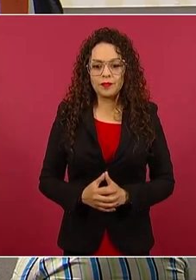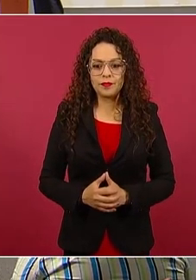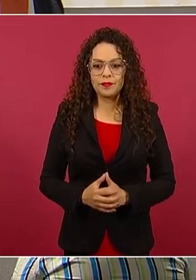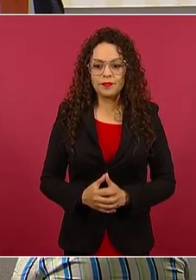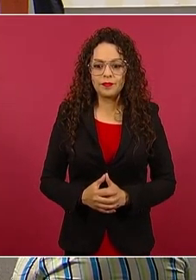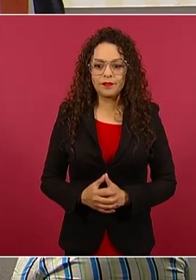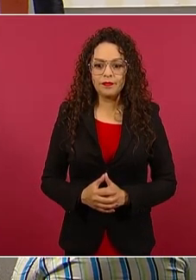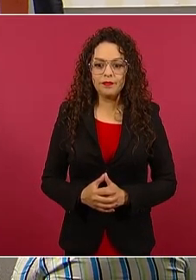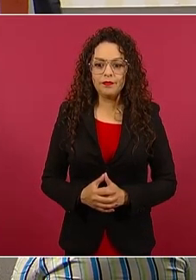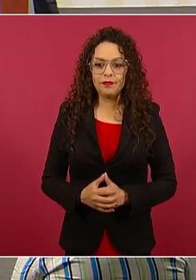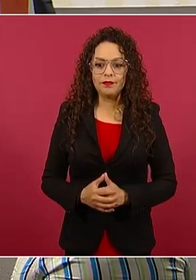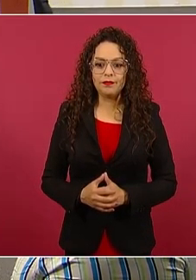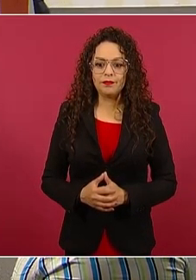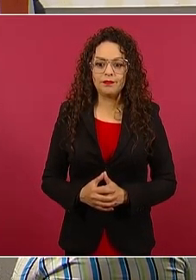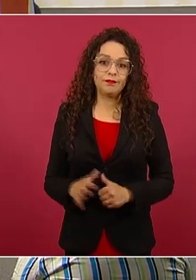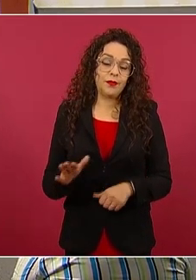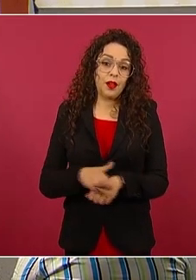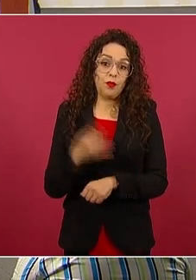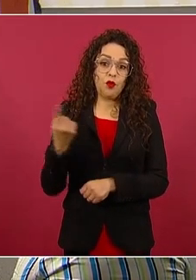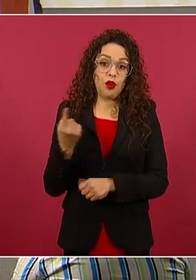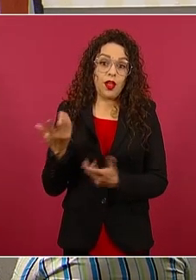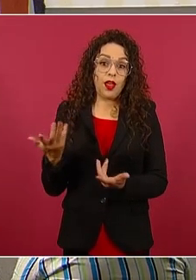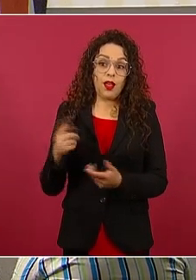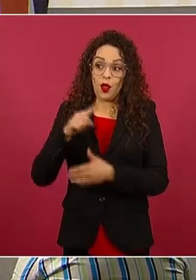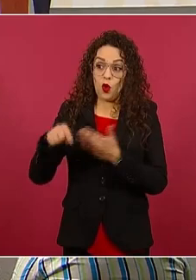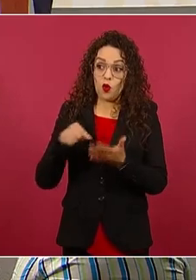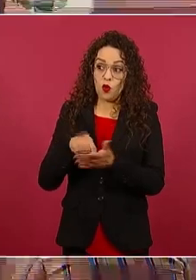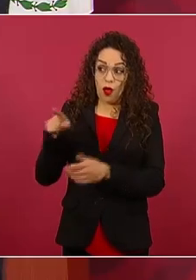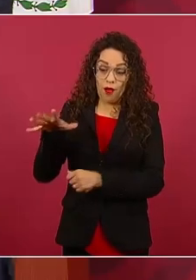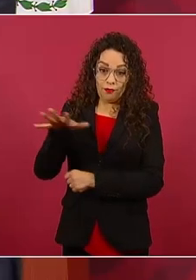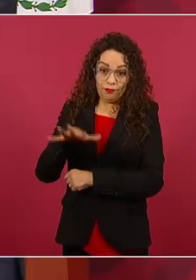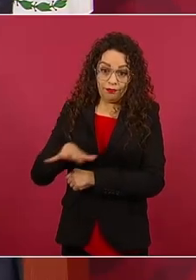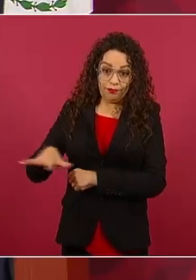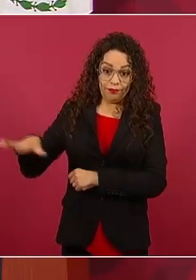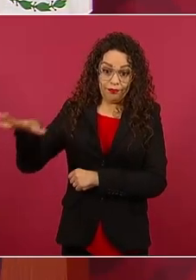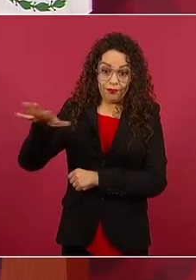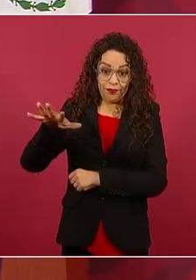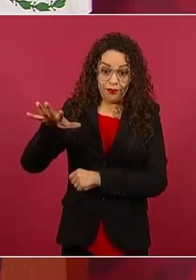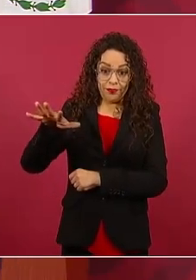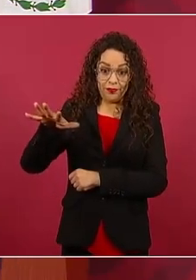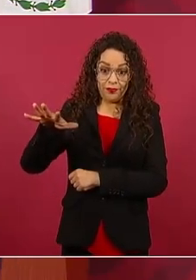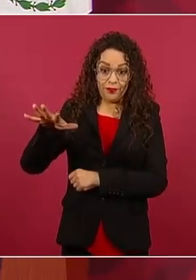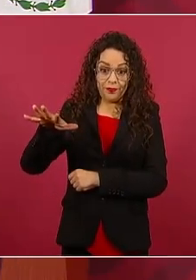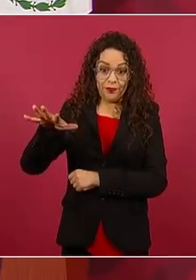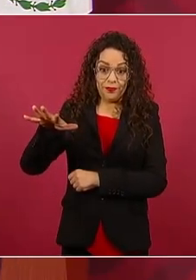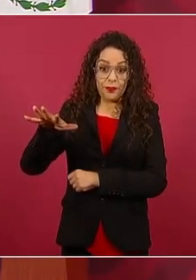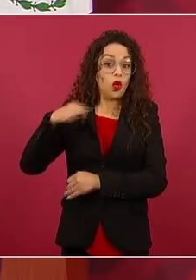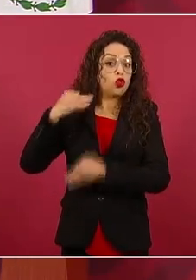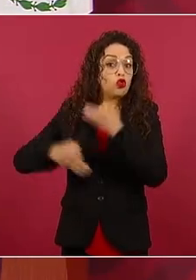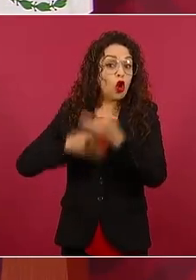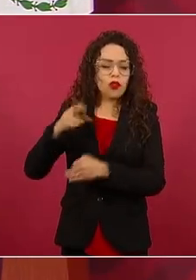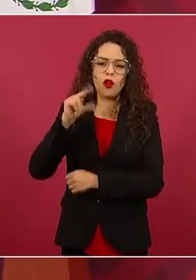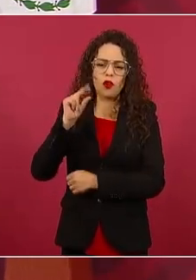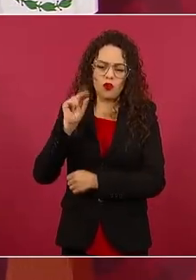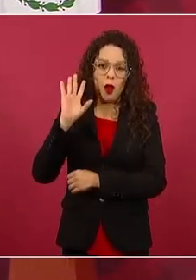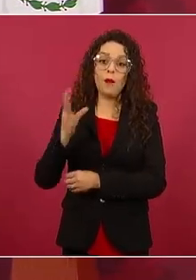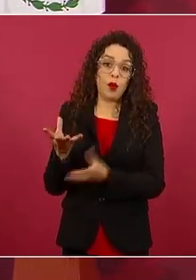porque pues aquí viven, no todos desde luego, ¿no? No quiero generalizar, pero sí muchos